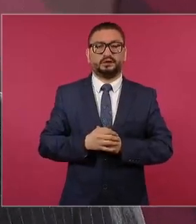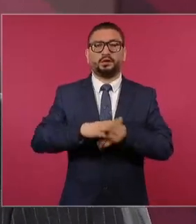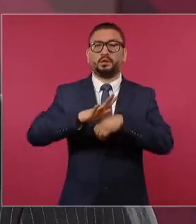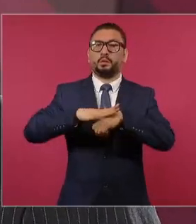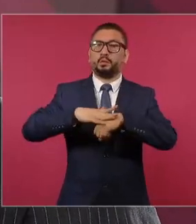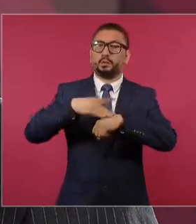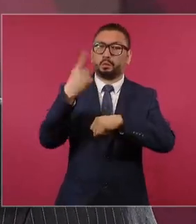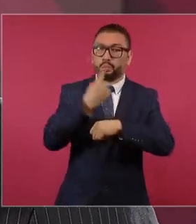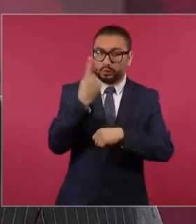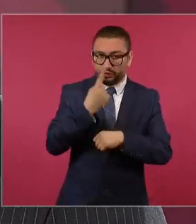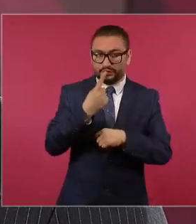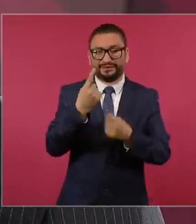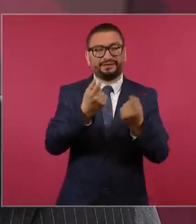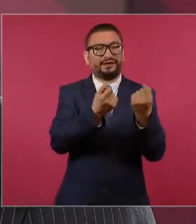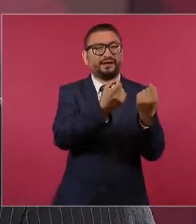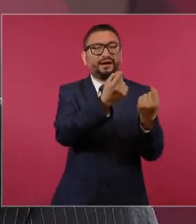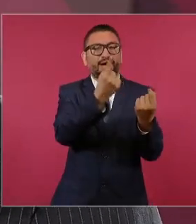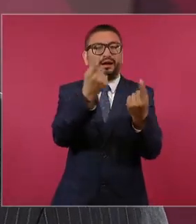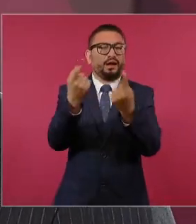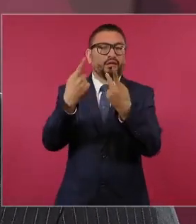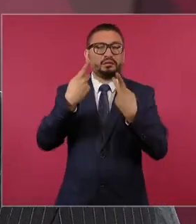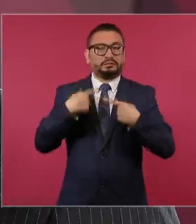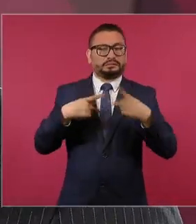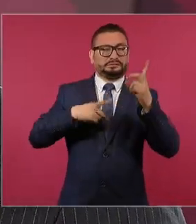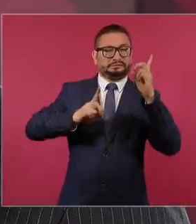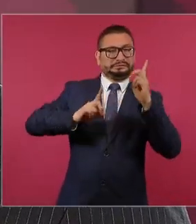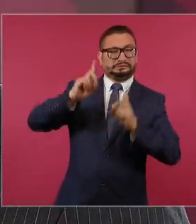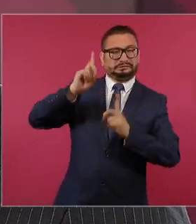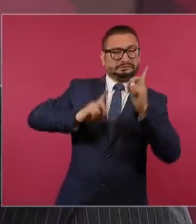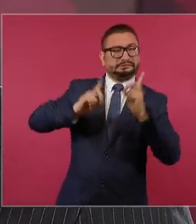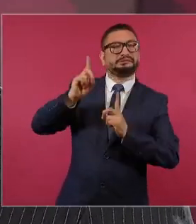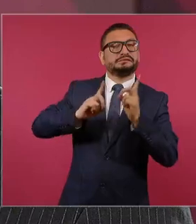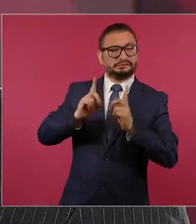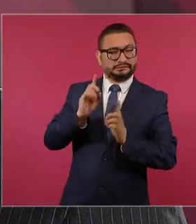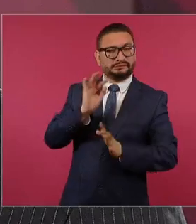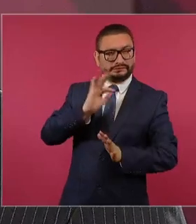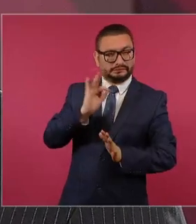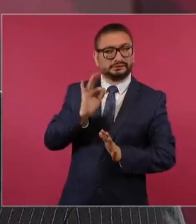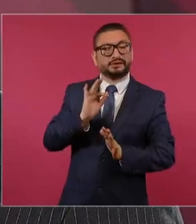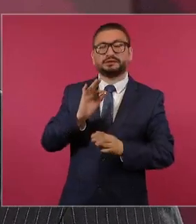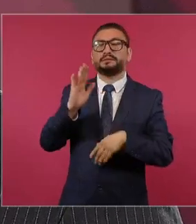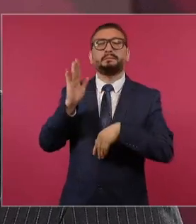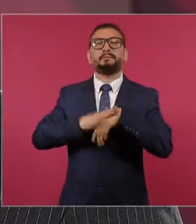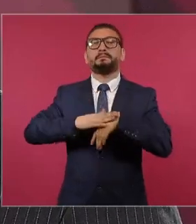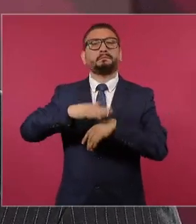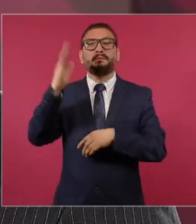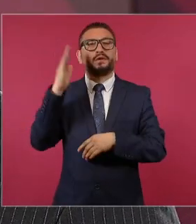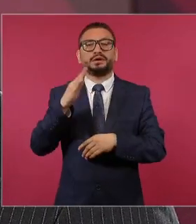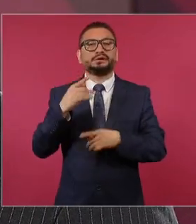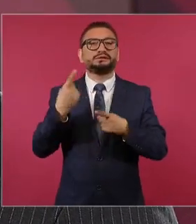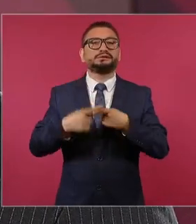porque puede ser que alguien dude, sobre todo los